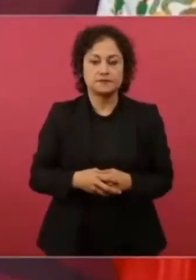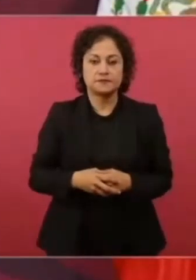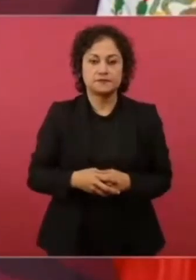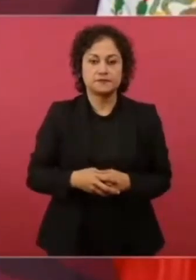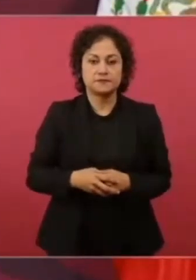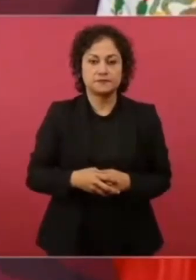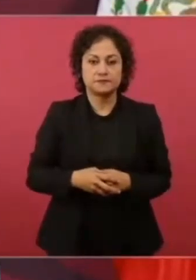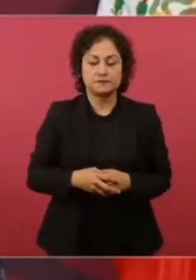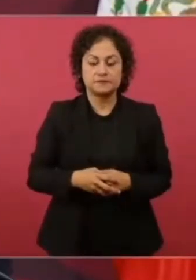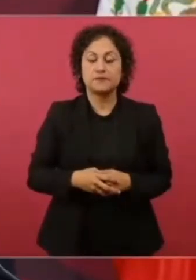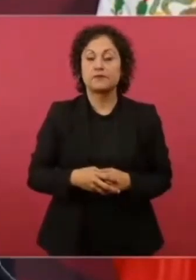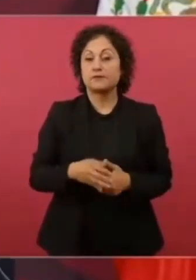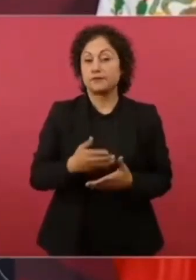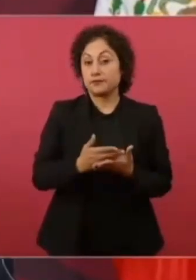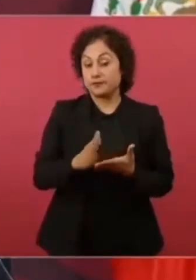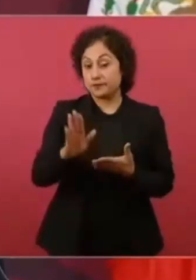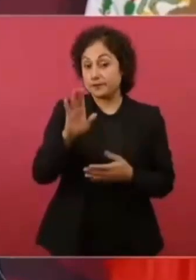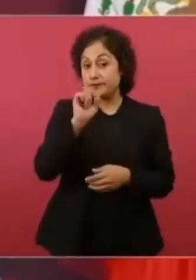y